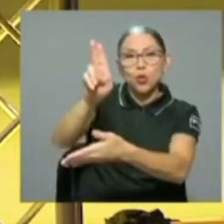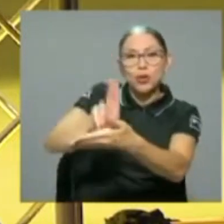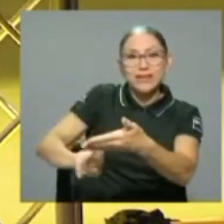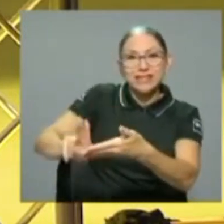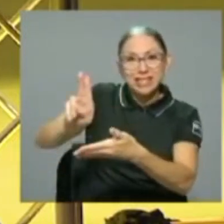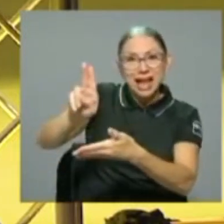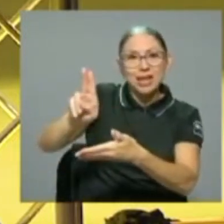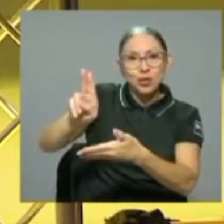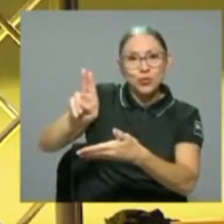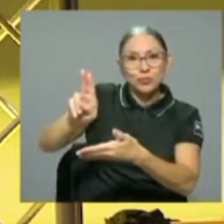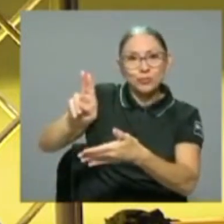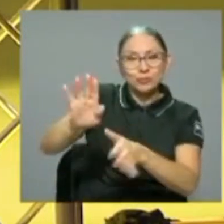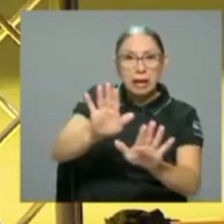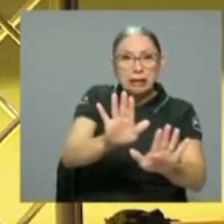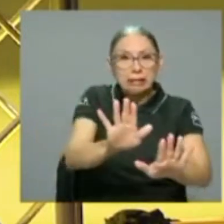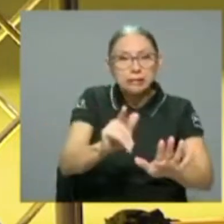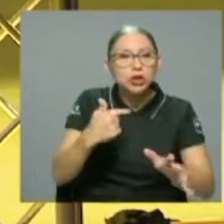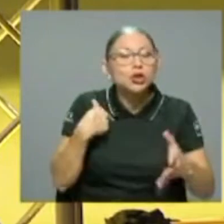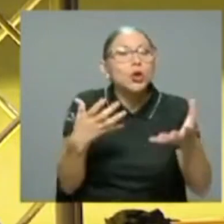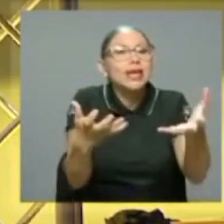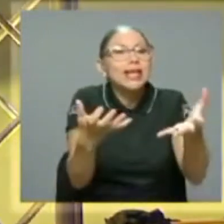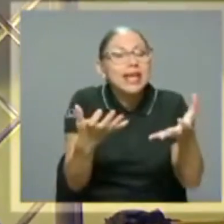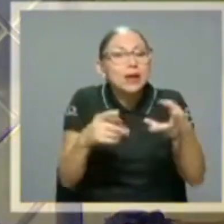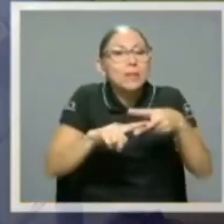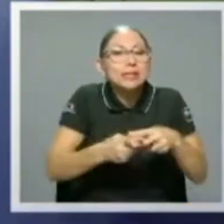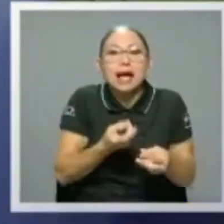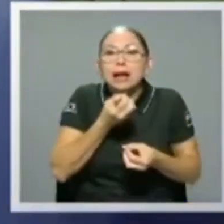recibió, y esto aquí quiero empezar a hacer justicia con